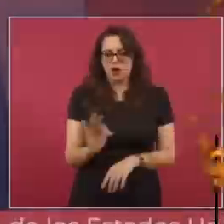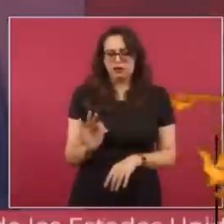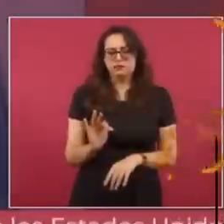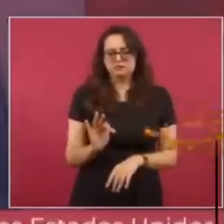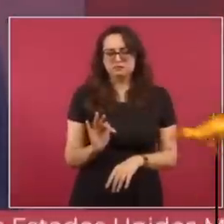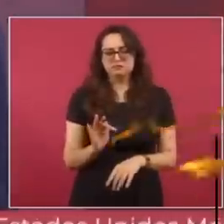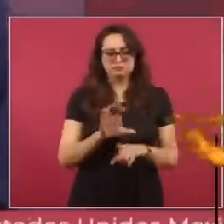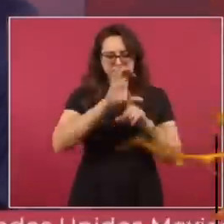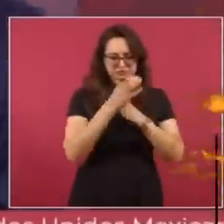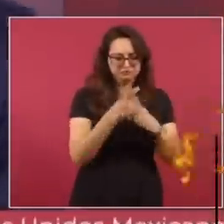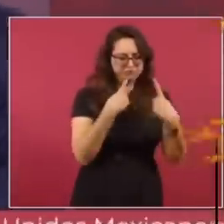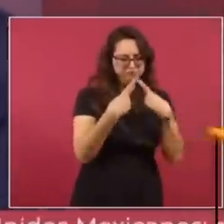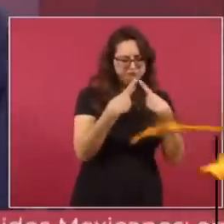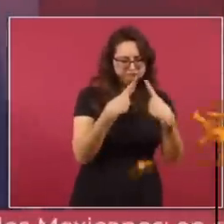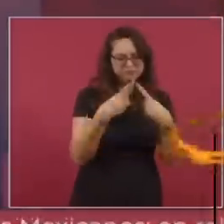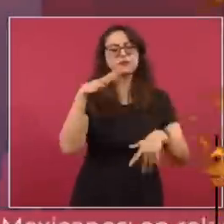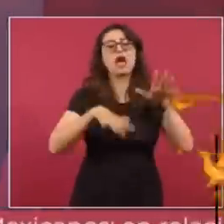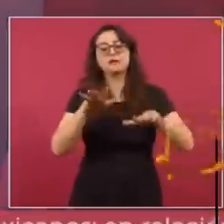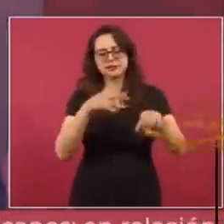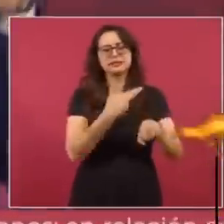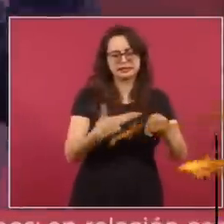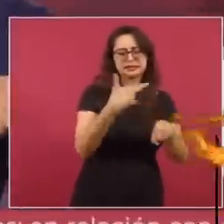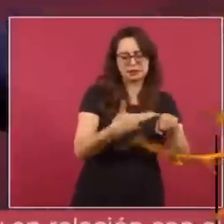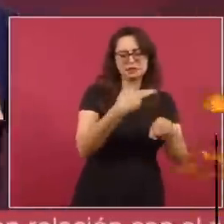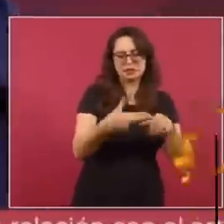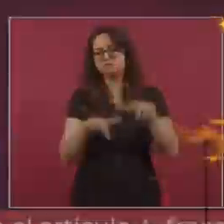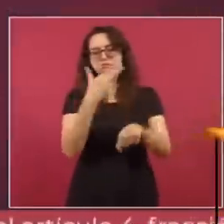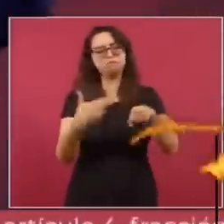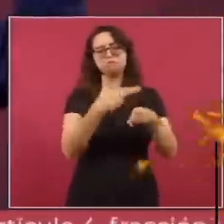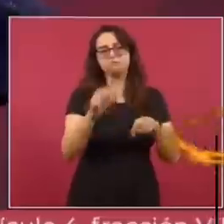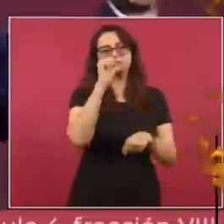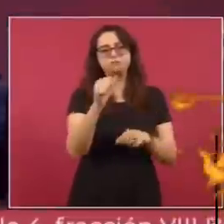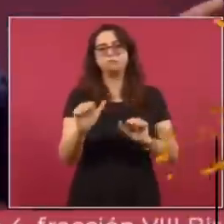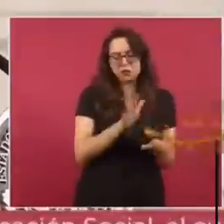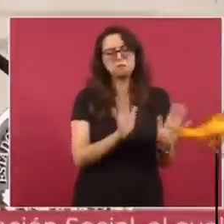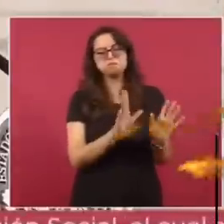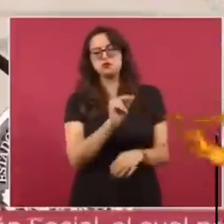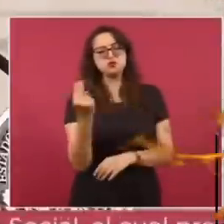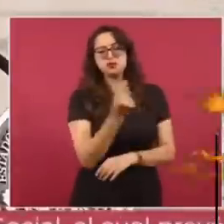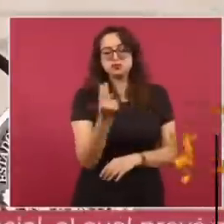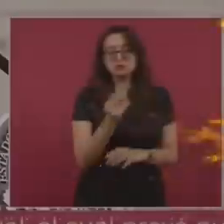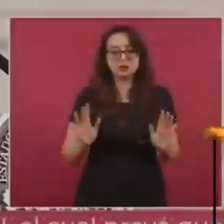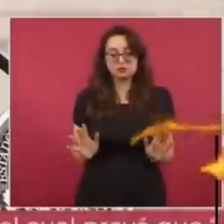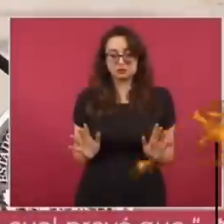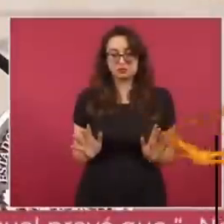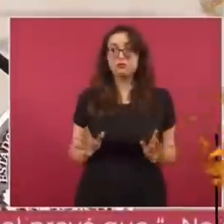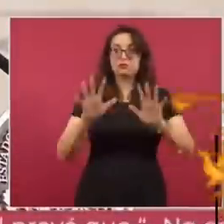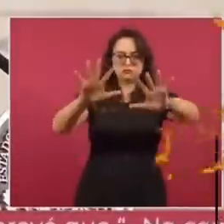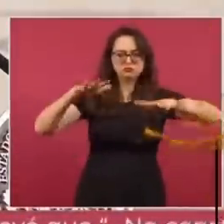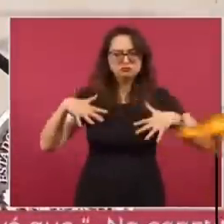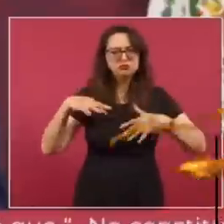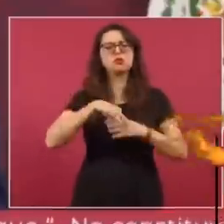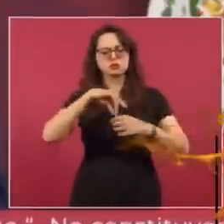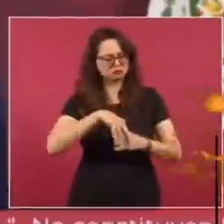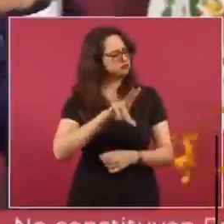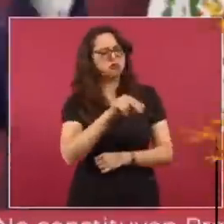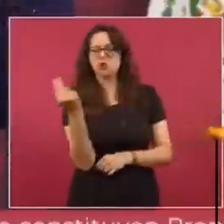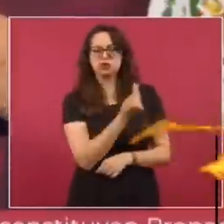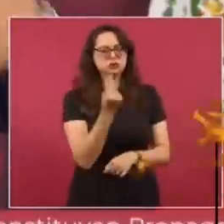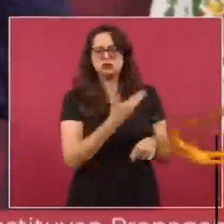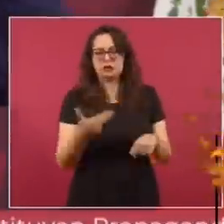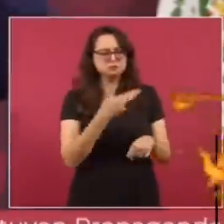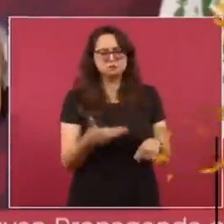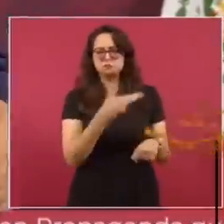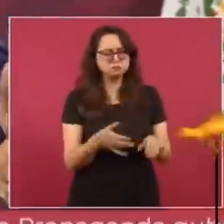comisiones o dispensa de trámite, ¿sí?, va al pleno. Y el pleno tiene facultad y se votó. Y la mayoría